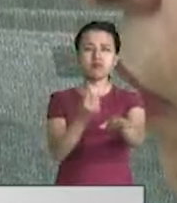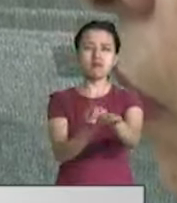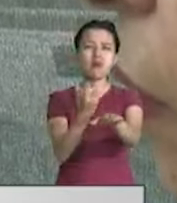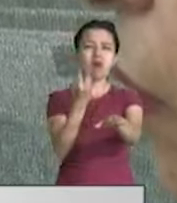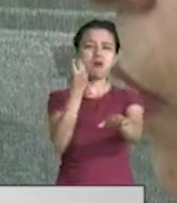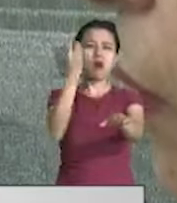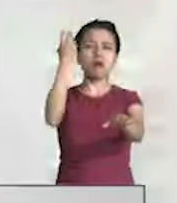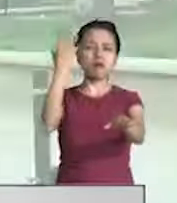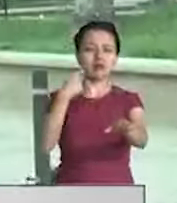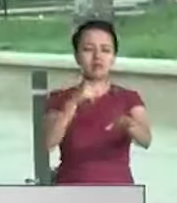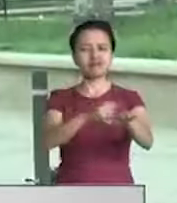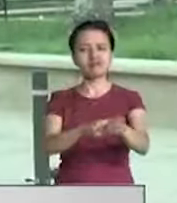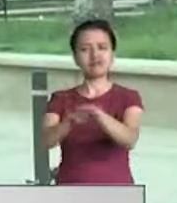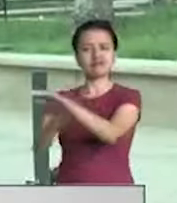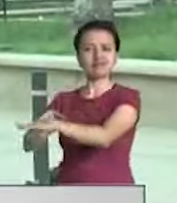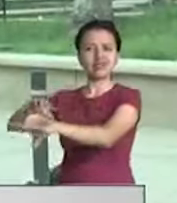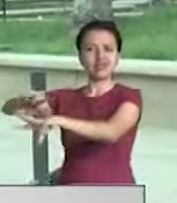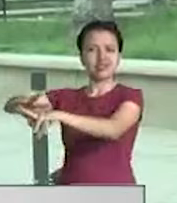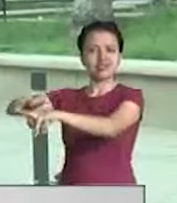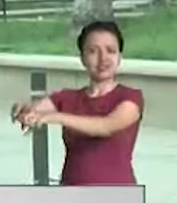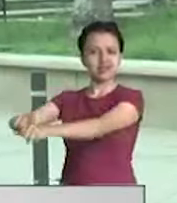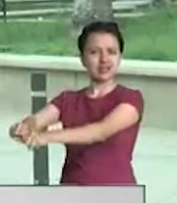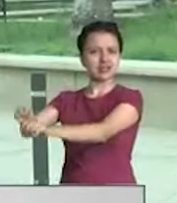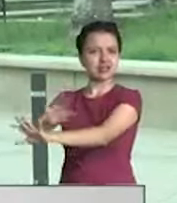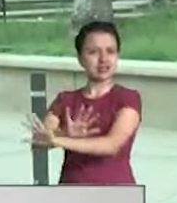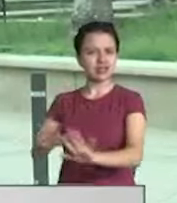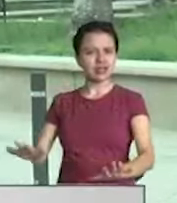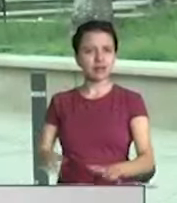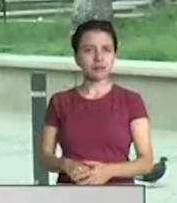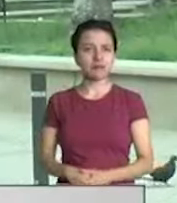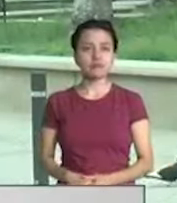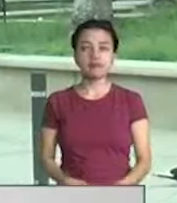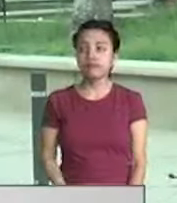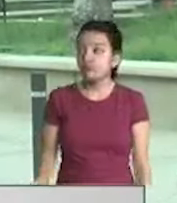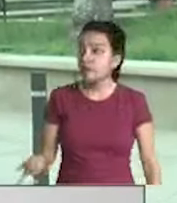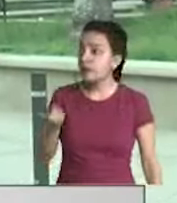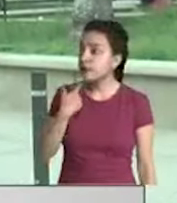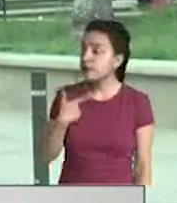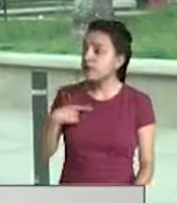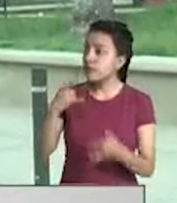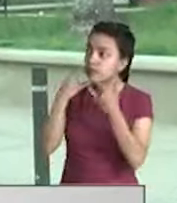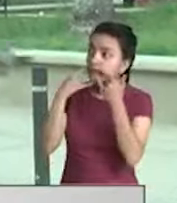ya son para chatarrizar. Que nos digan que si usamos tapabocas